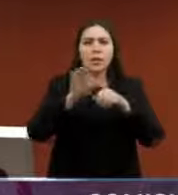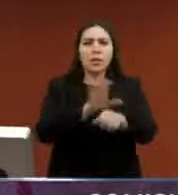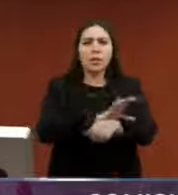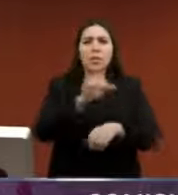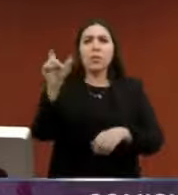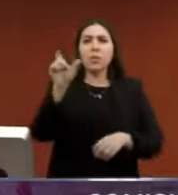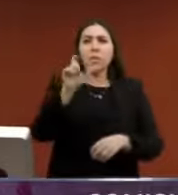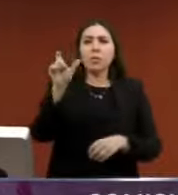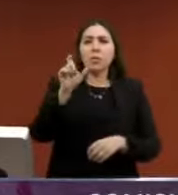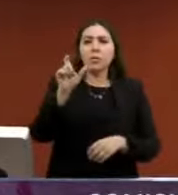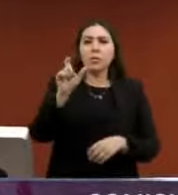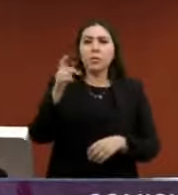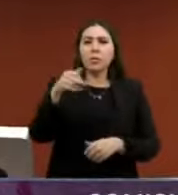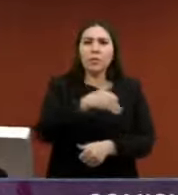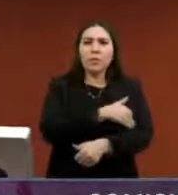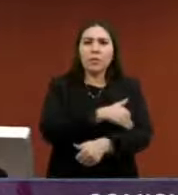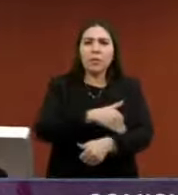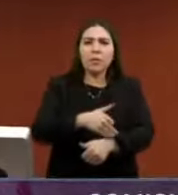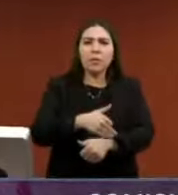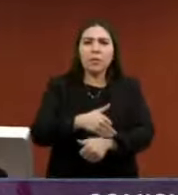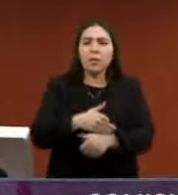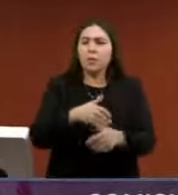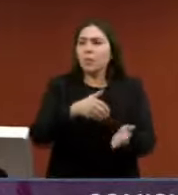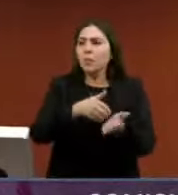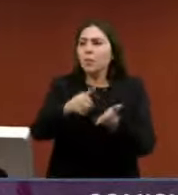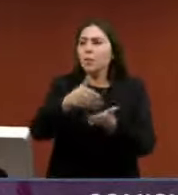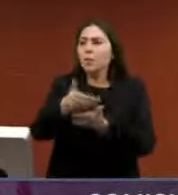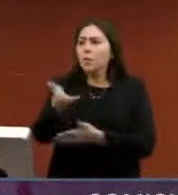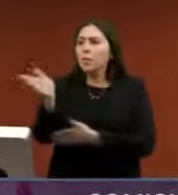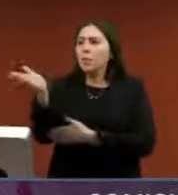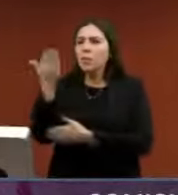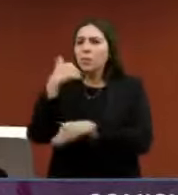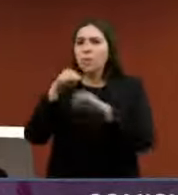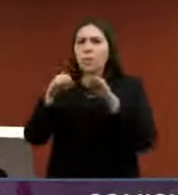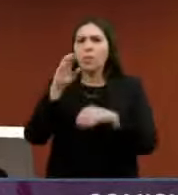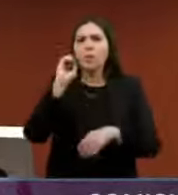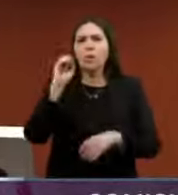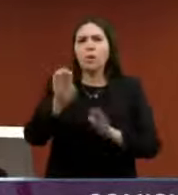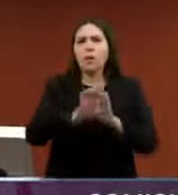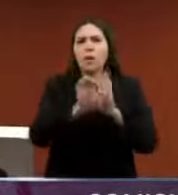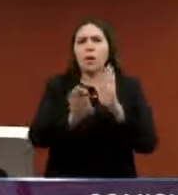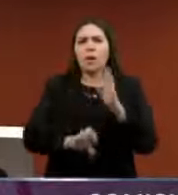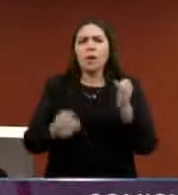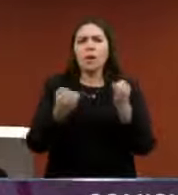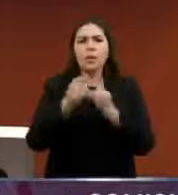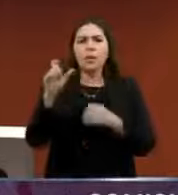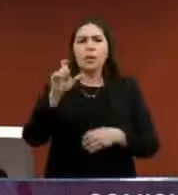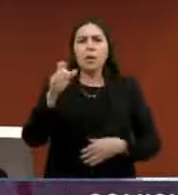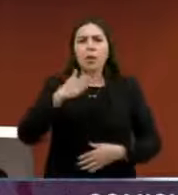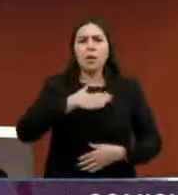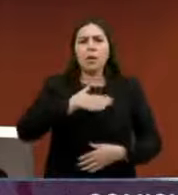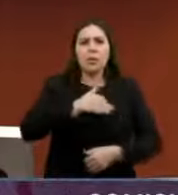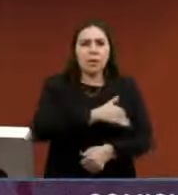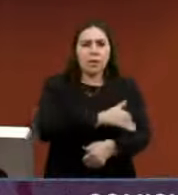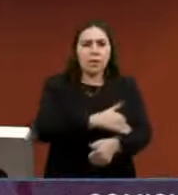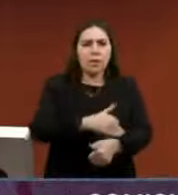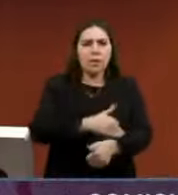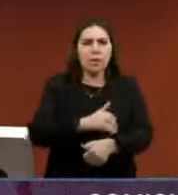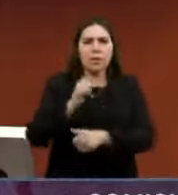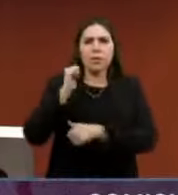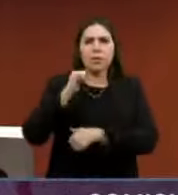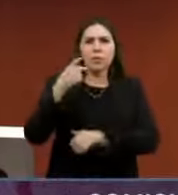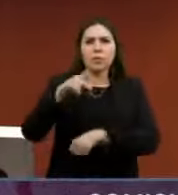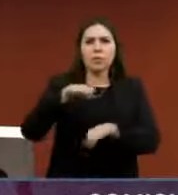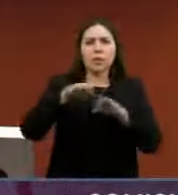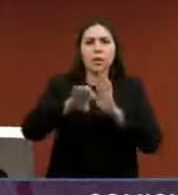cuando sus familiares se quedaron sin empleo. O en el caso, por ejemplo, como fue en mi familia y su centro